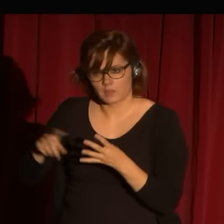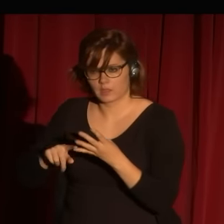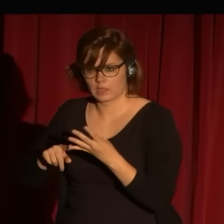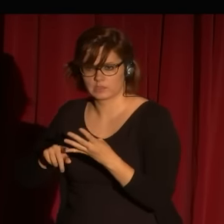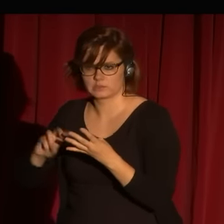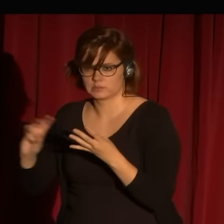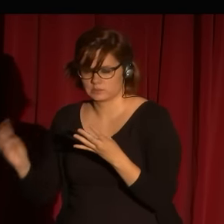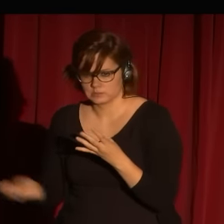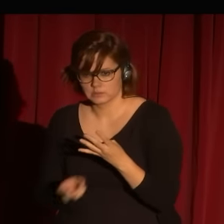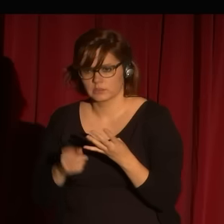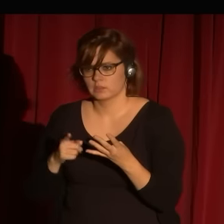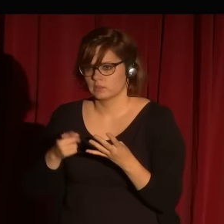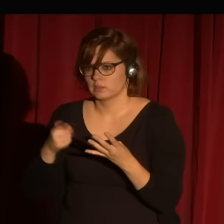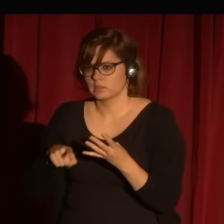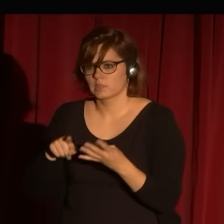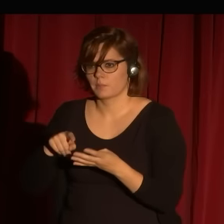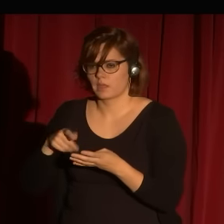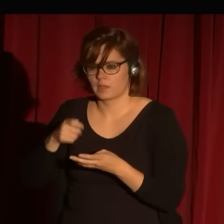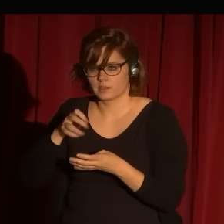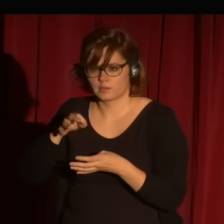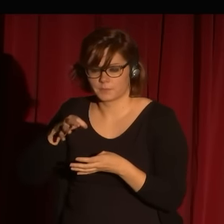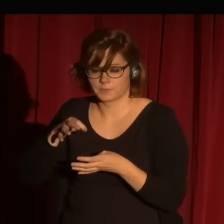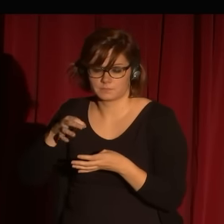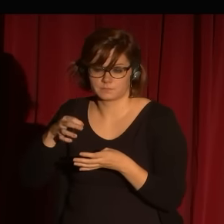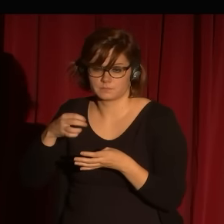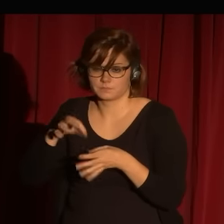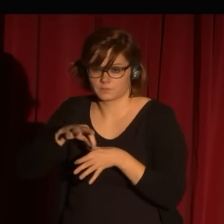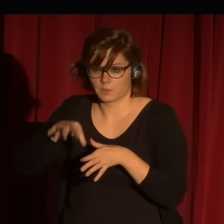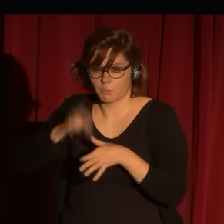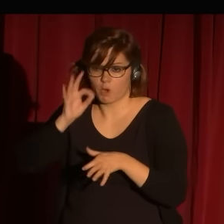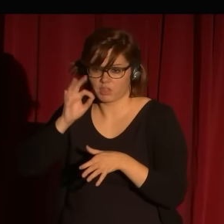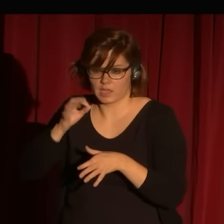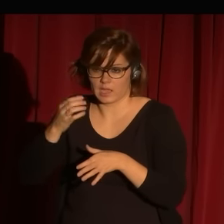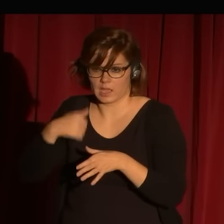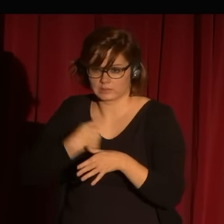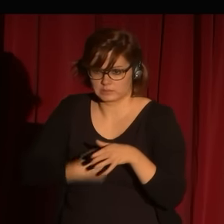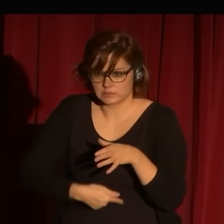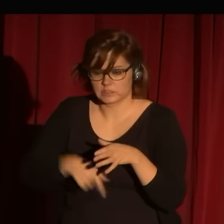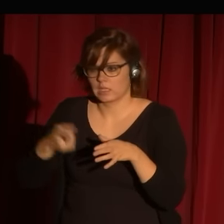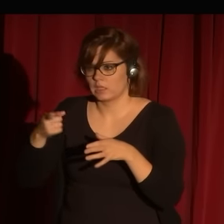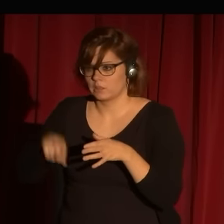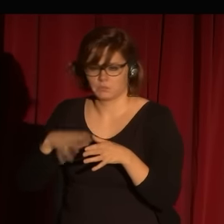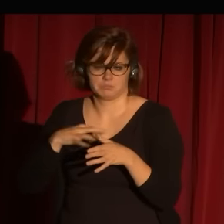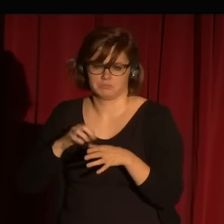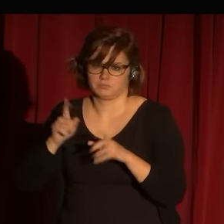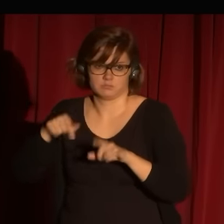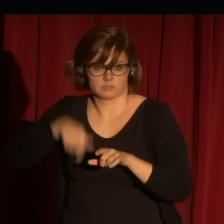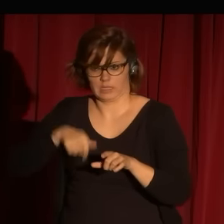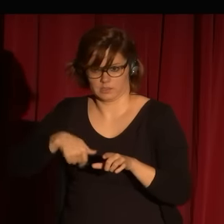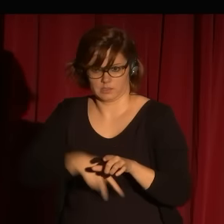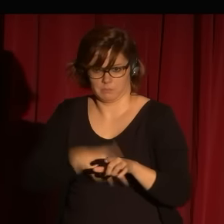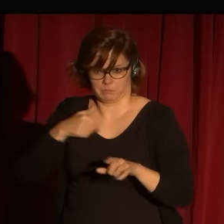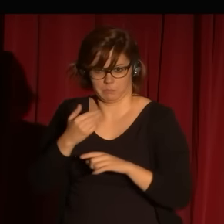pájaros vemos porcelana china aquí muy poca pero en otro de los sentidos podría haber colgado otro de ellos En la exposición son cuadros del Prado